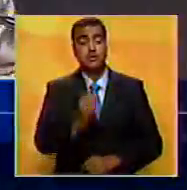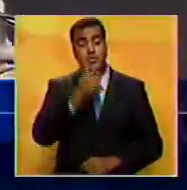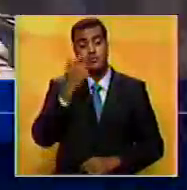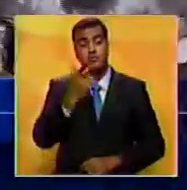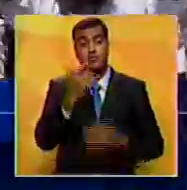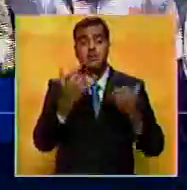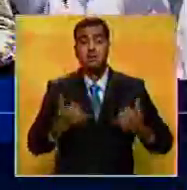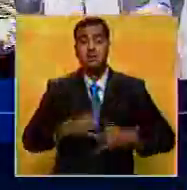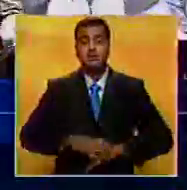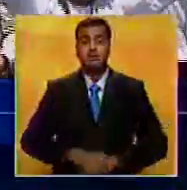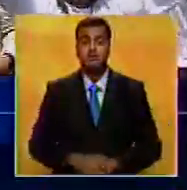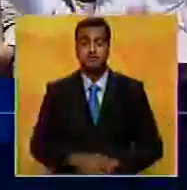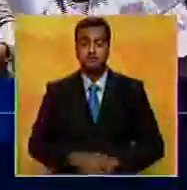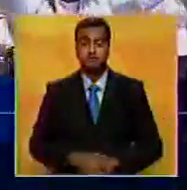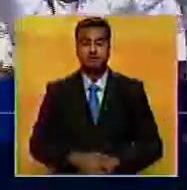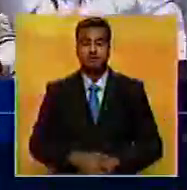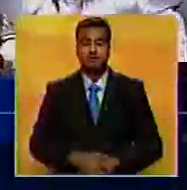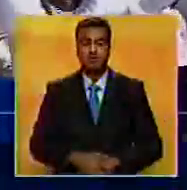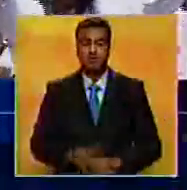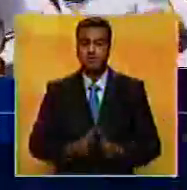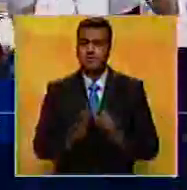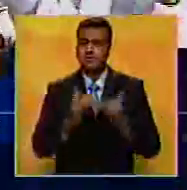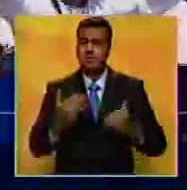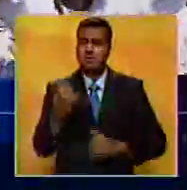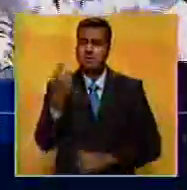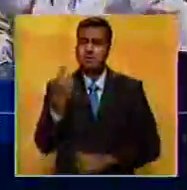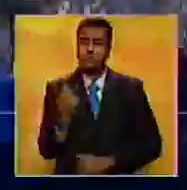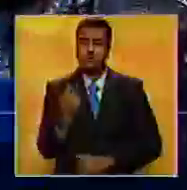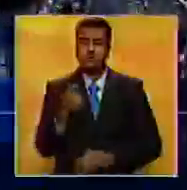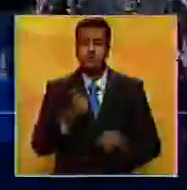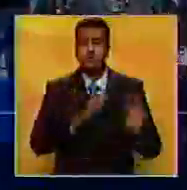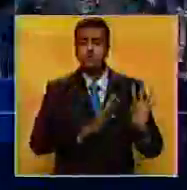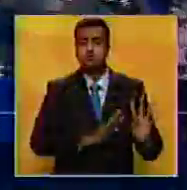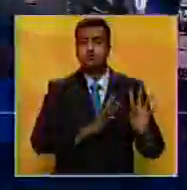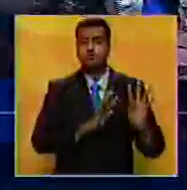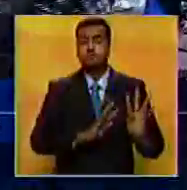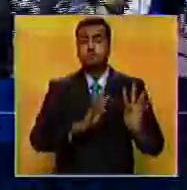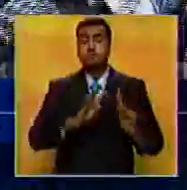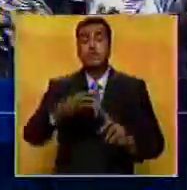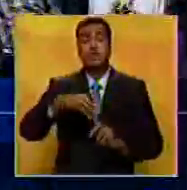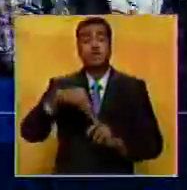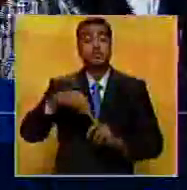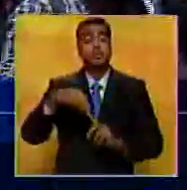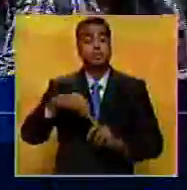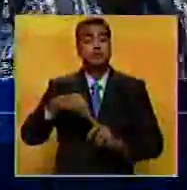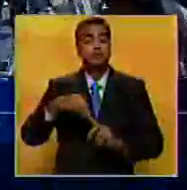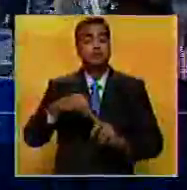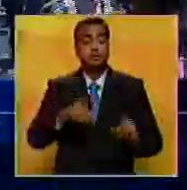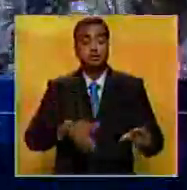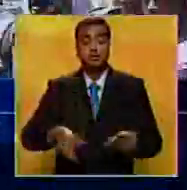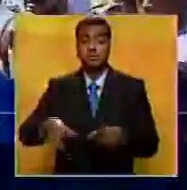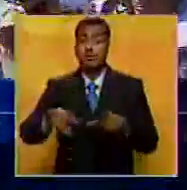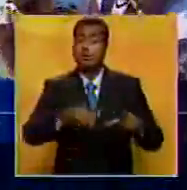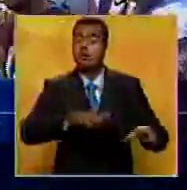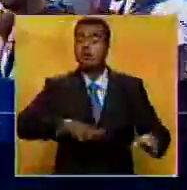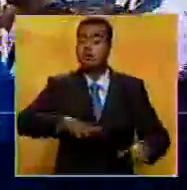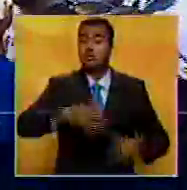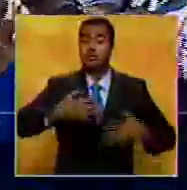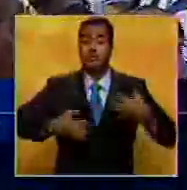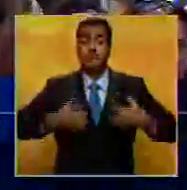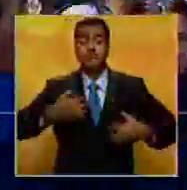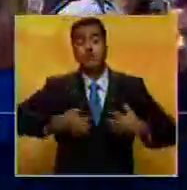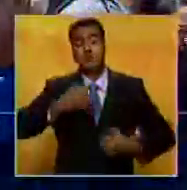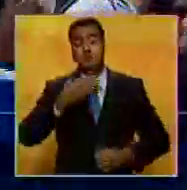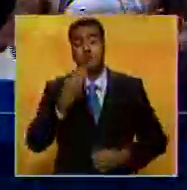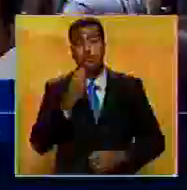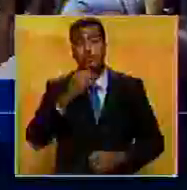popular ya. Al finalizar la sesión, los diputados encabezaron una caminata hasta Altamira, específicamente al lugar donde este miércoles el joven